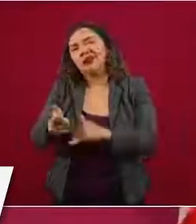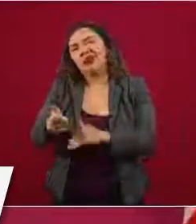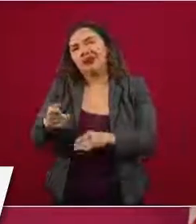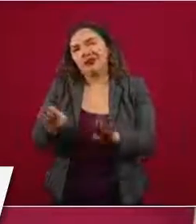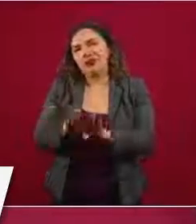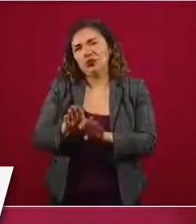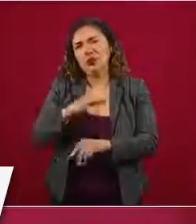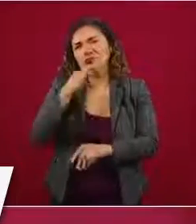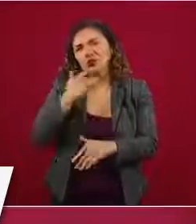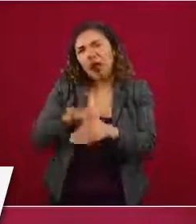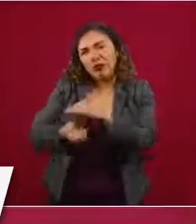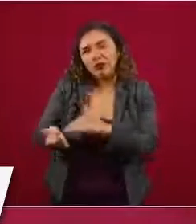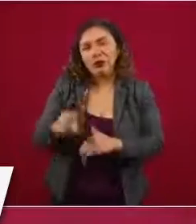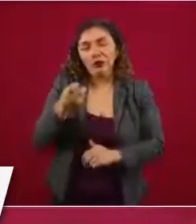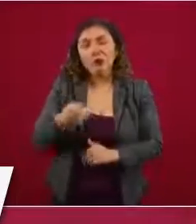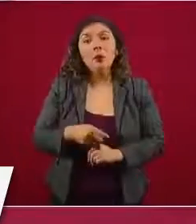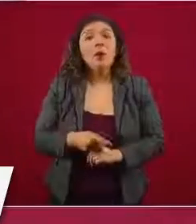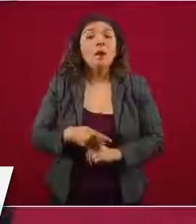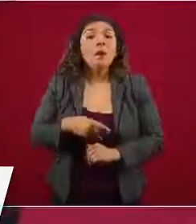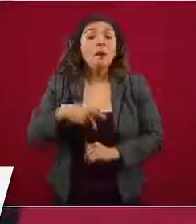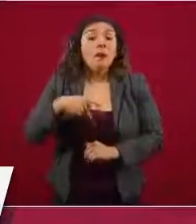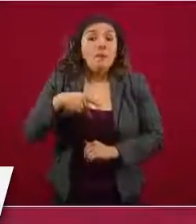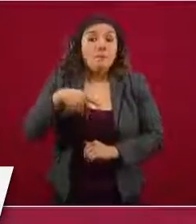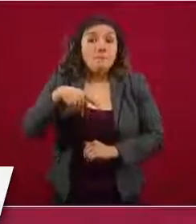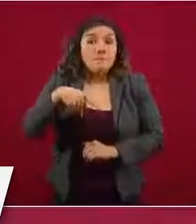Sin embargo, nos tenían